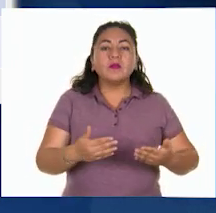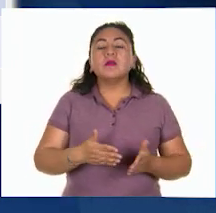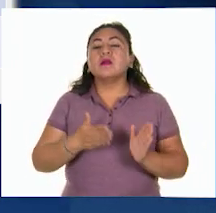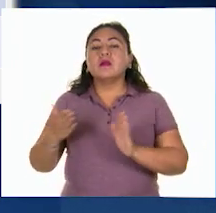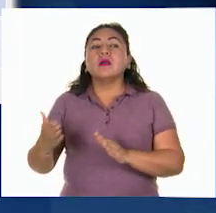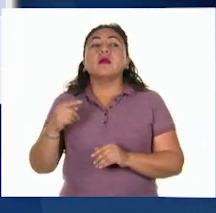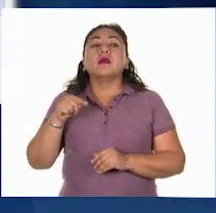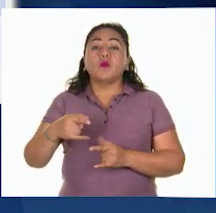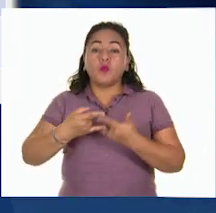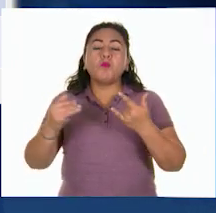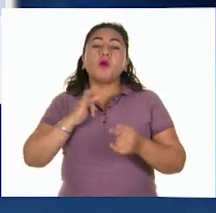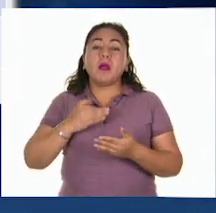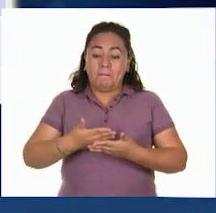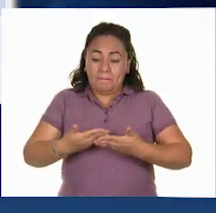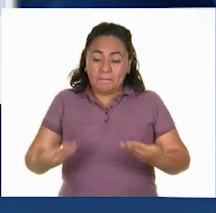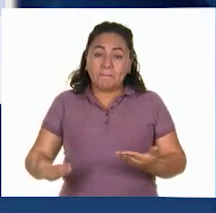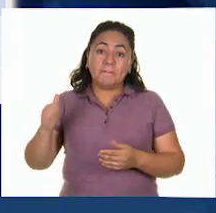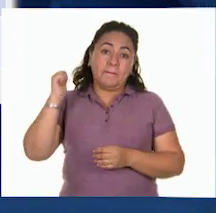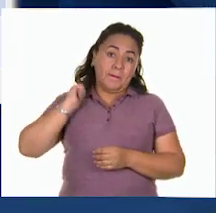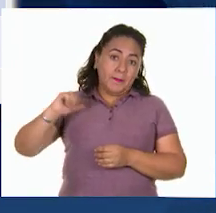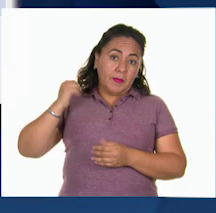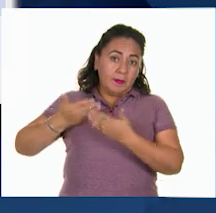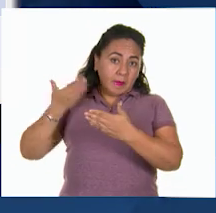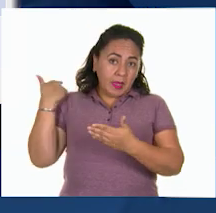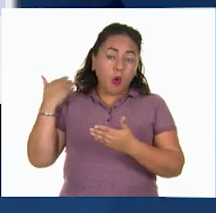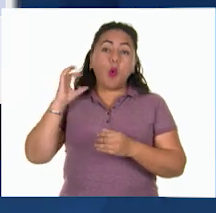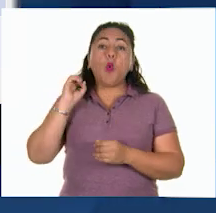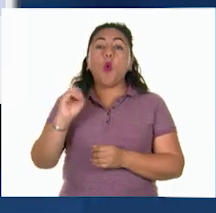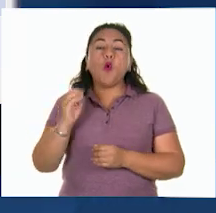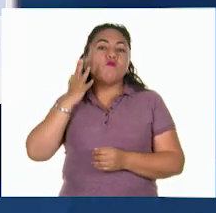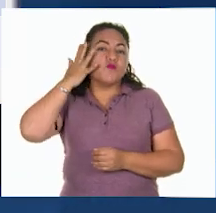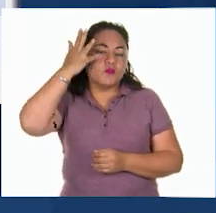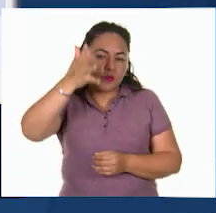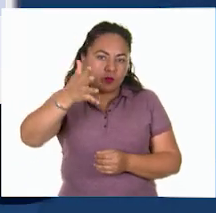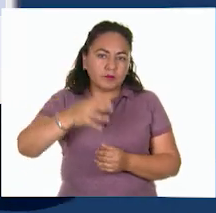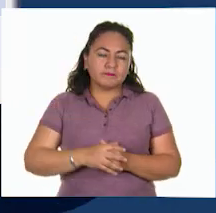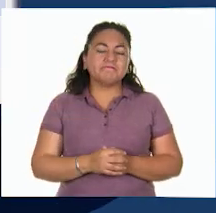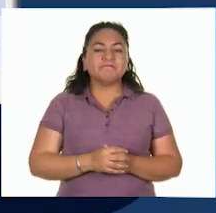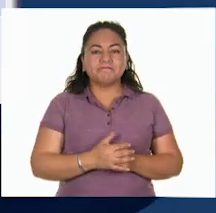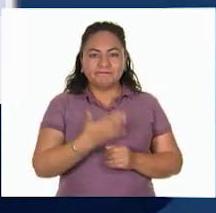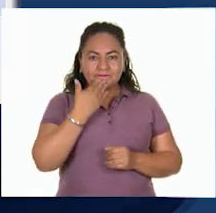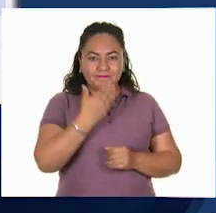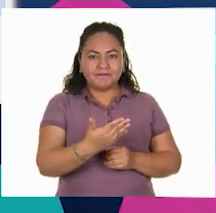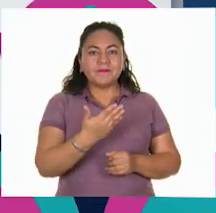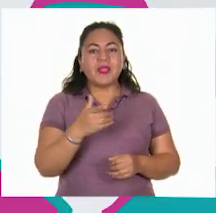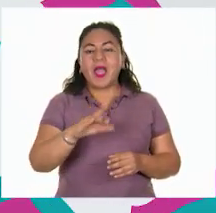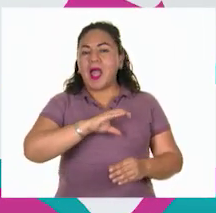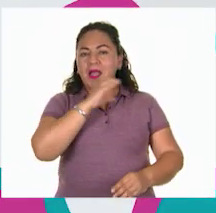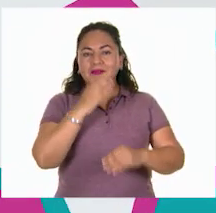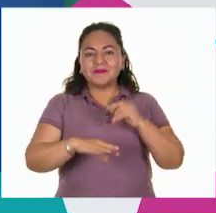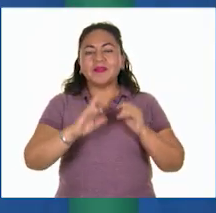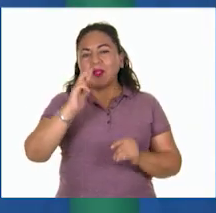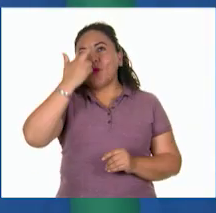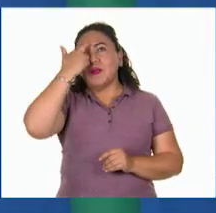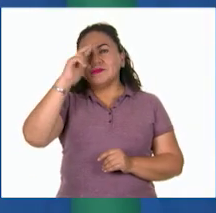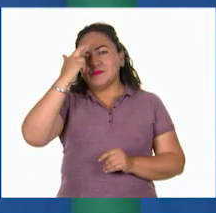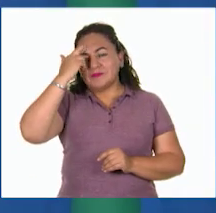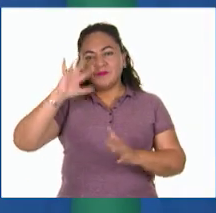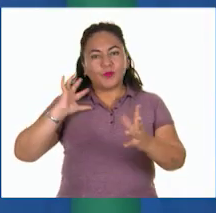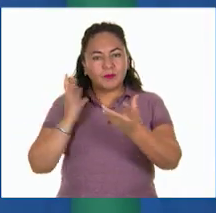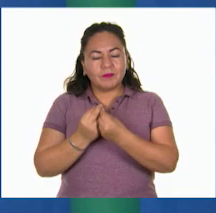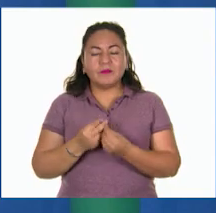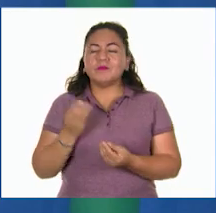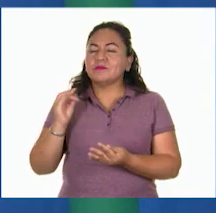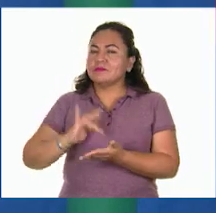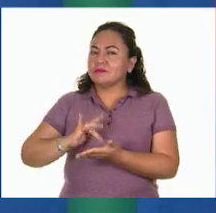ser en pasado, presente o futuro. Muy bien, María. Culminamos esta sesión de repaso. Muchas gracias por esta